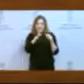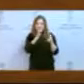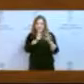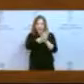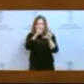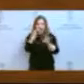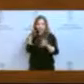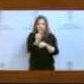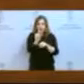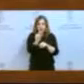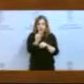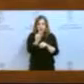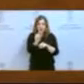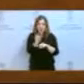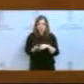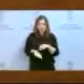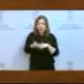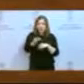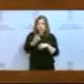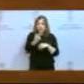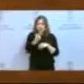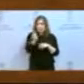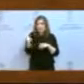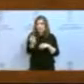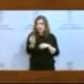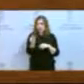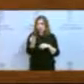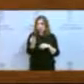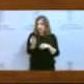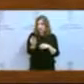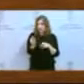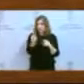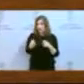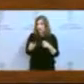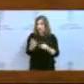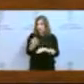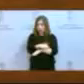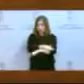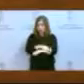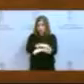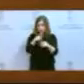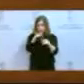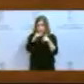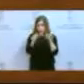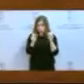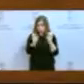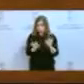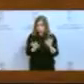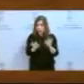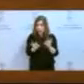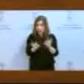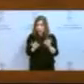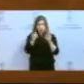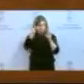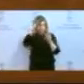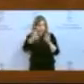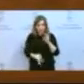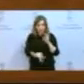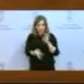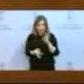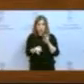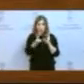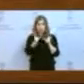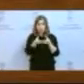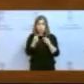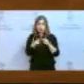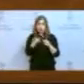que prescindible es el actual Gobierno de Asturias. Ese seguro que lo es. De eso, desde luego, nuestro grupo